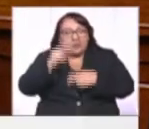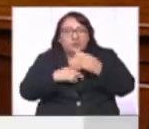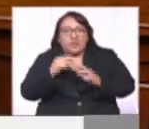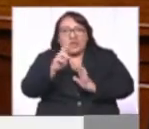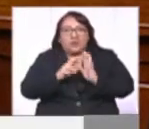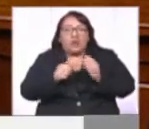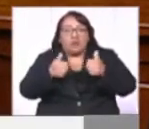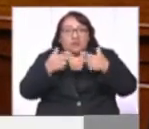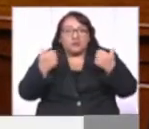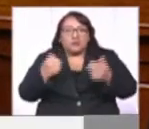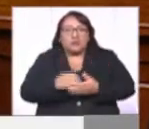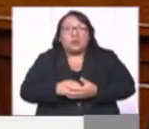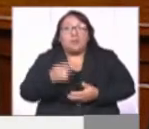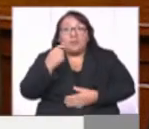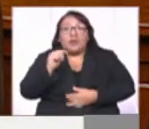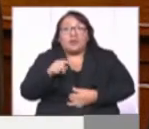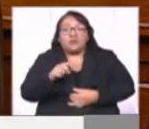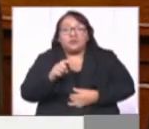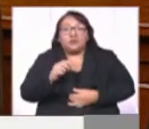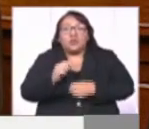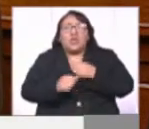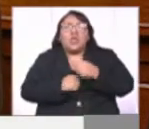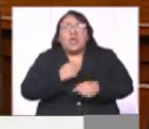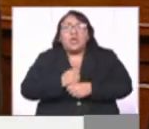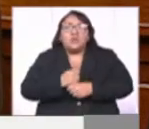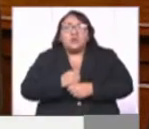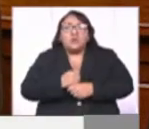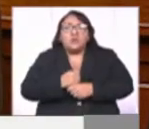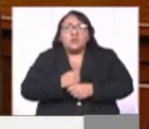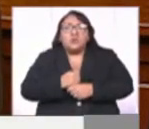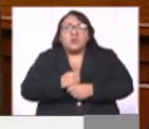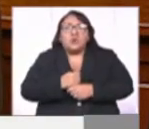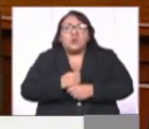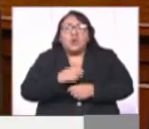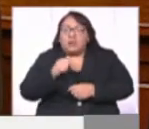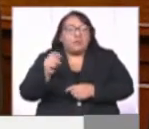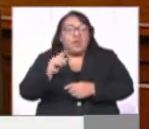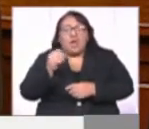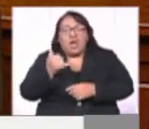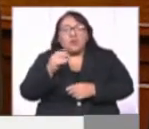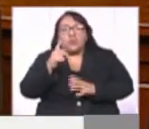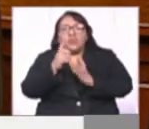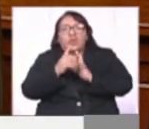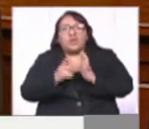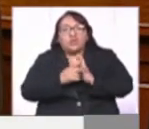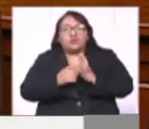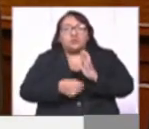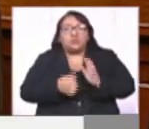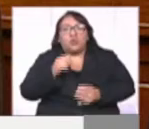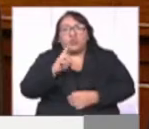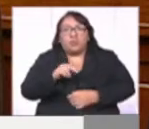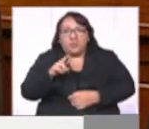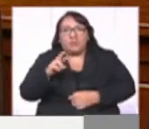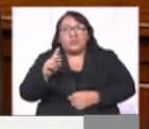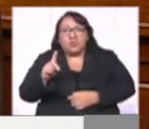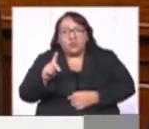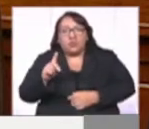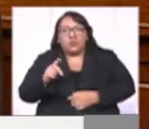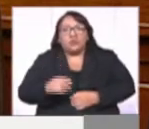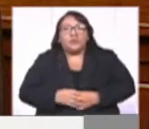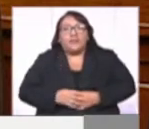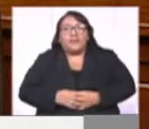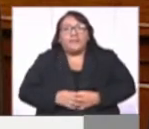región Amazonas. Para ello, hay un decreto supremo que se sacó el año 2021,